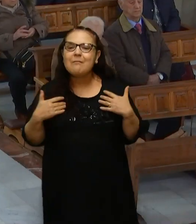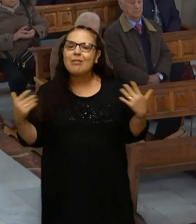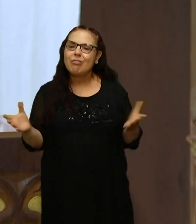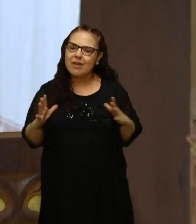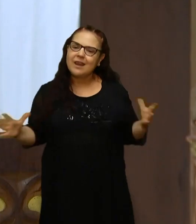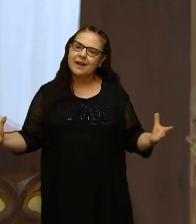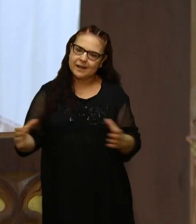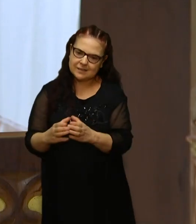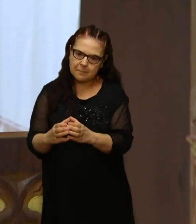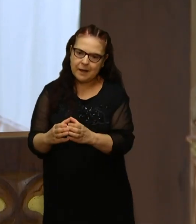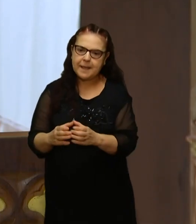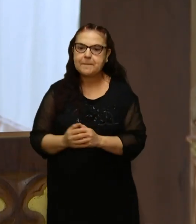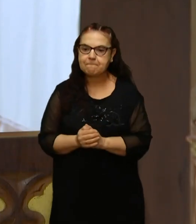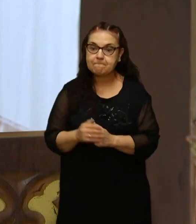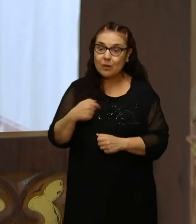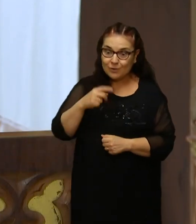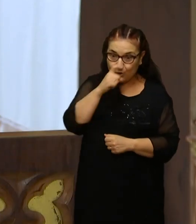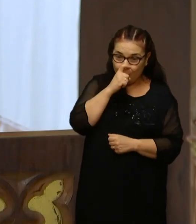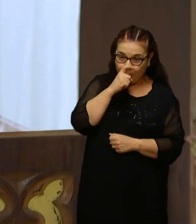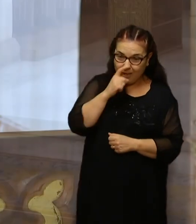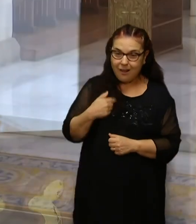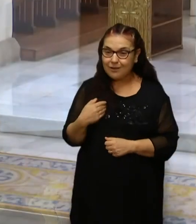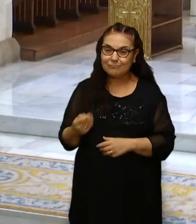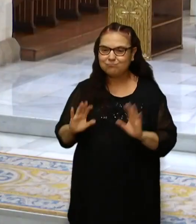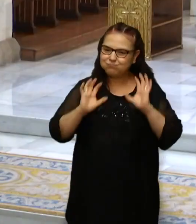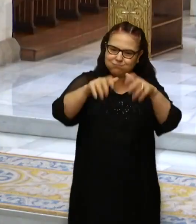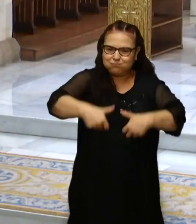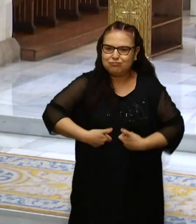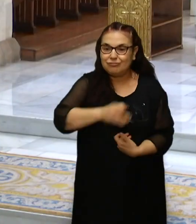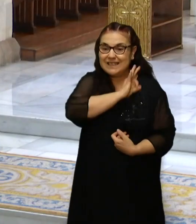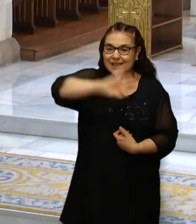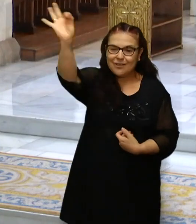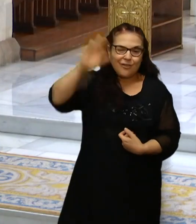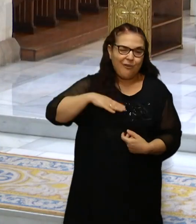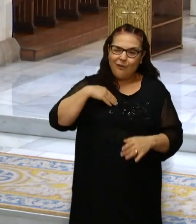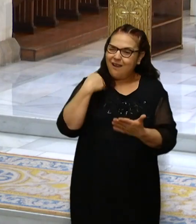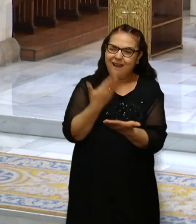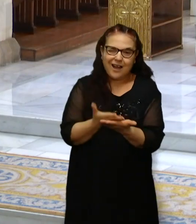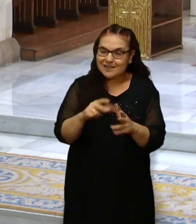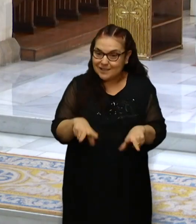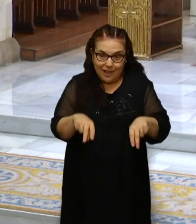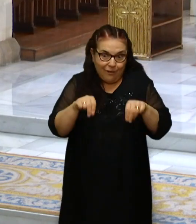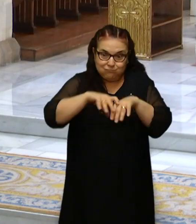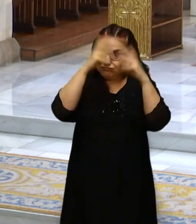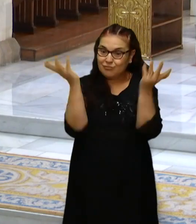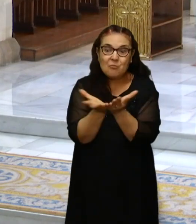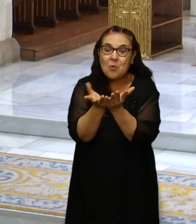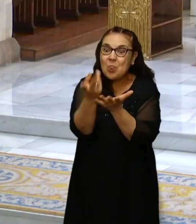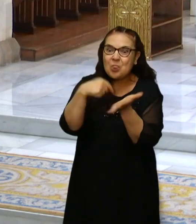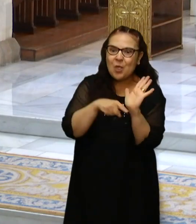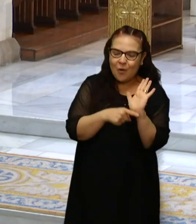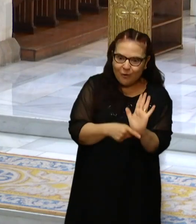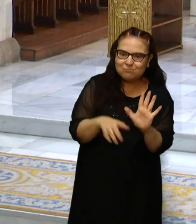asamblea. Lo recordarán y volverán al Señor hasta los confines del orbe. En su presencia se postrarán